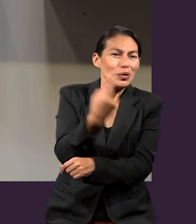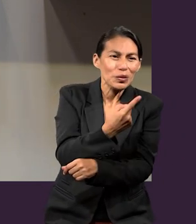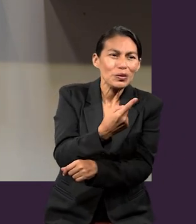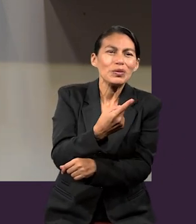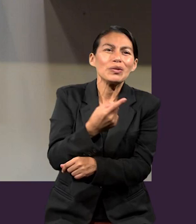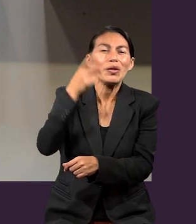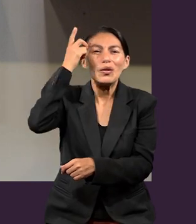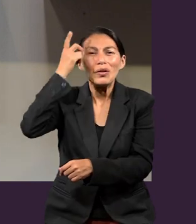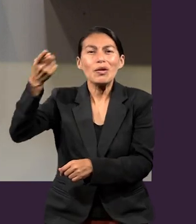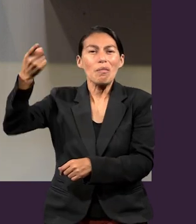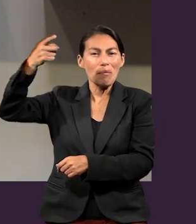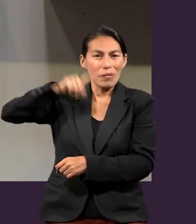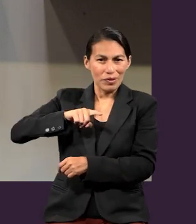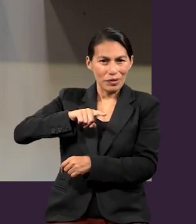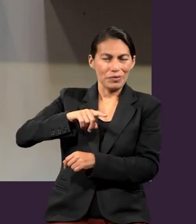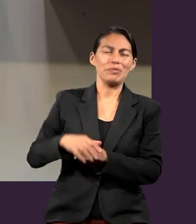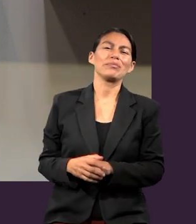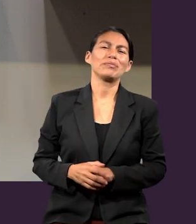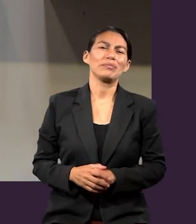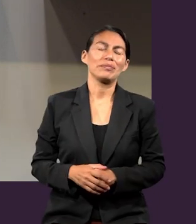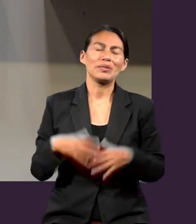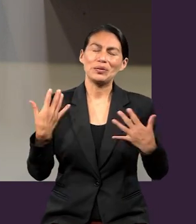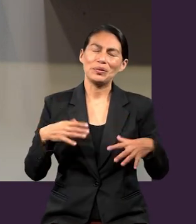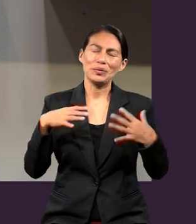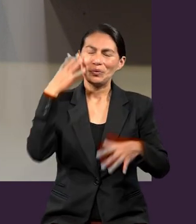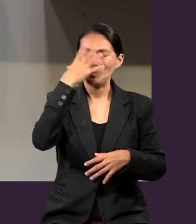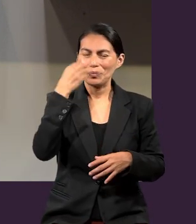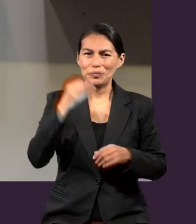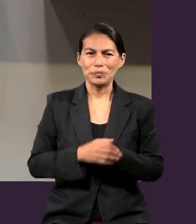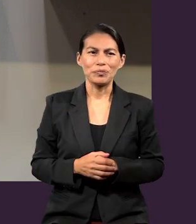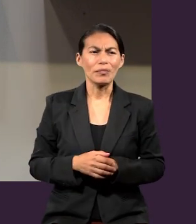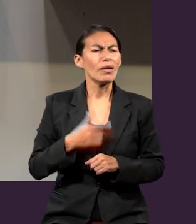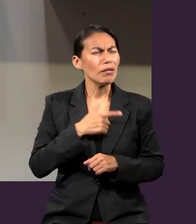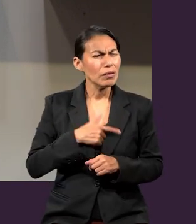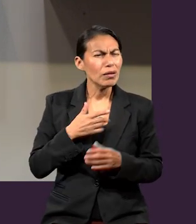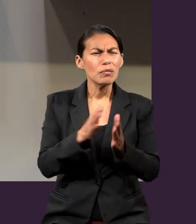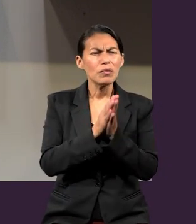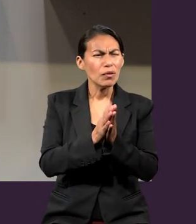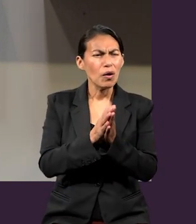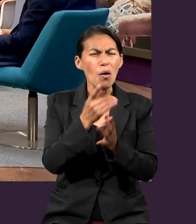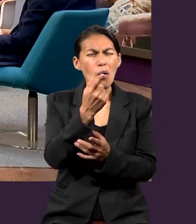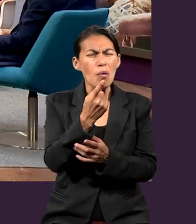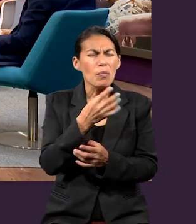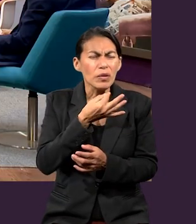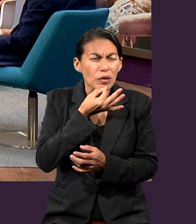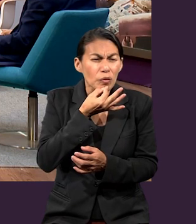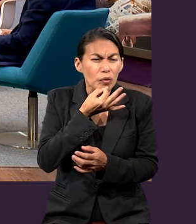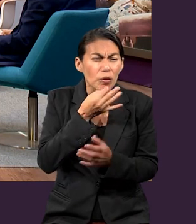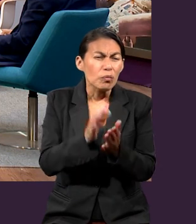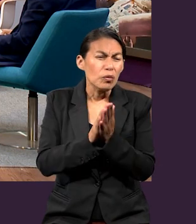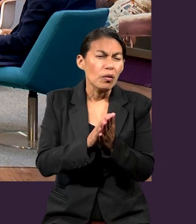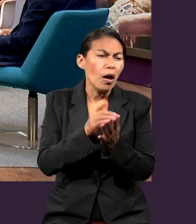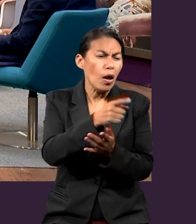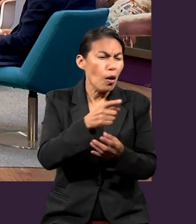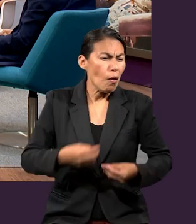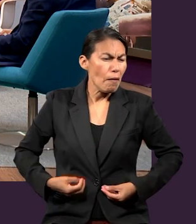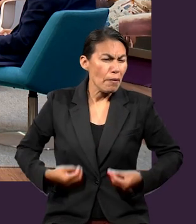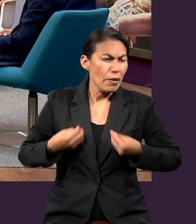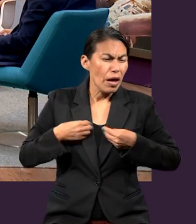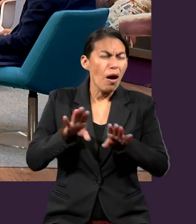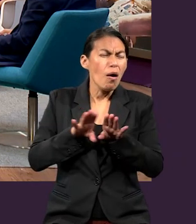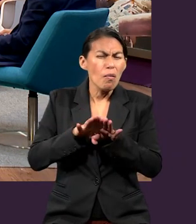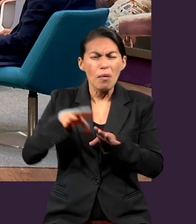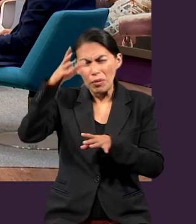privilegio compartir este evangelio. Y a me gustaría que así en un minutito pudiéramos decir cómo llegó el